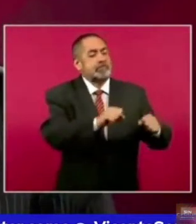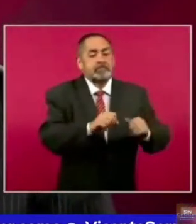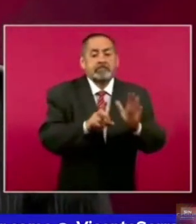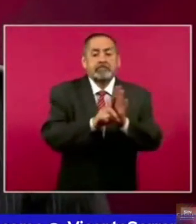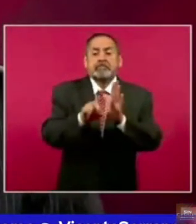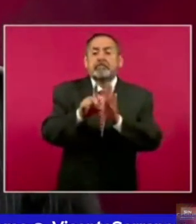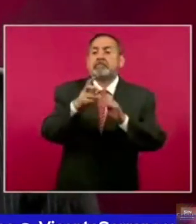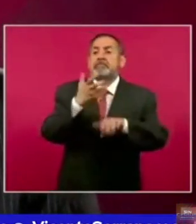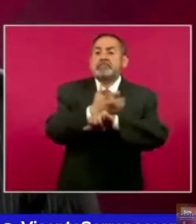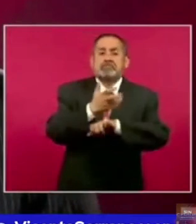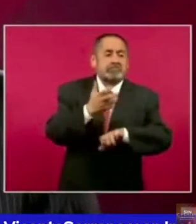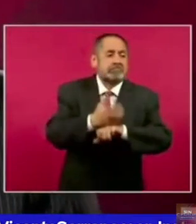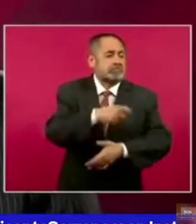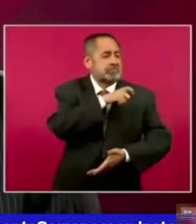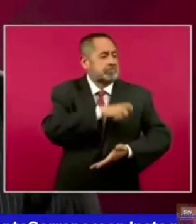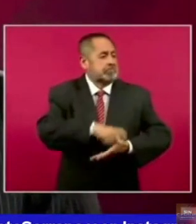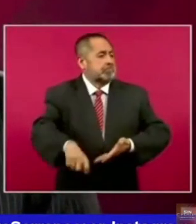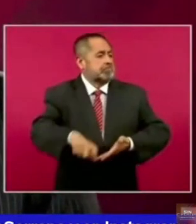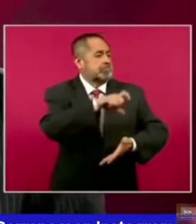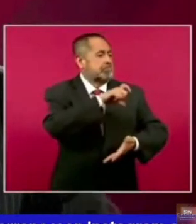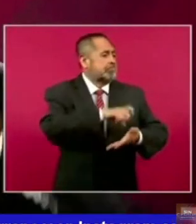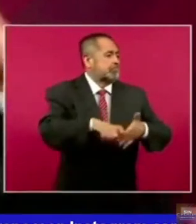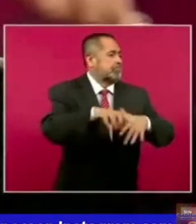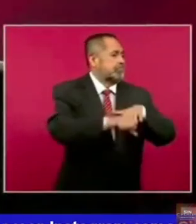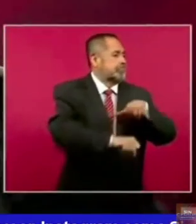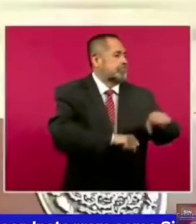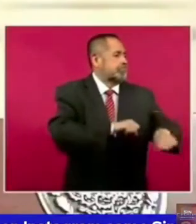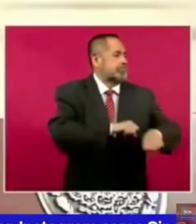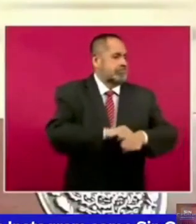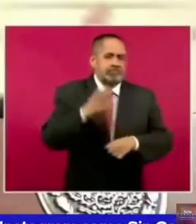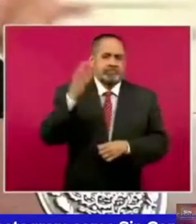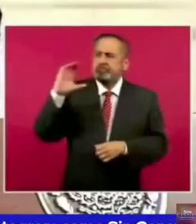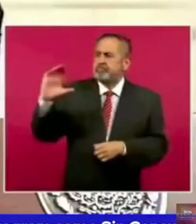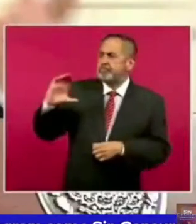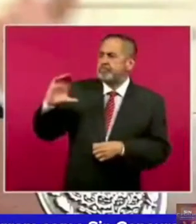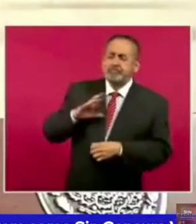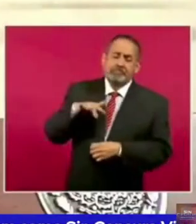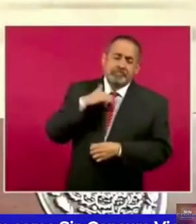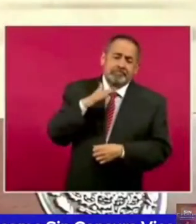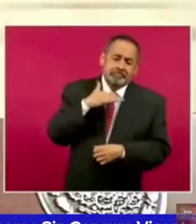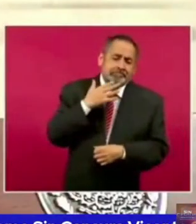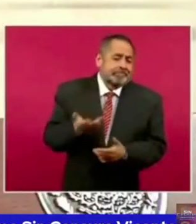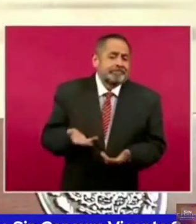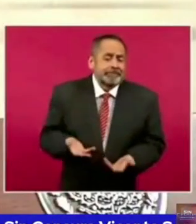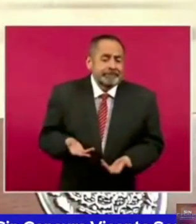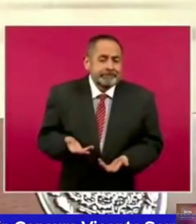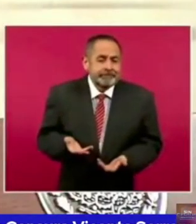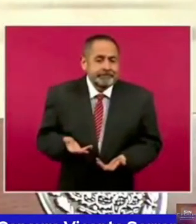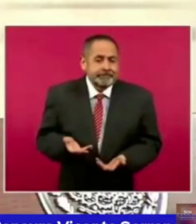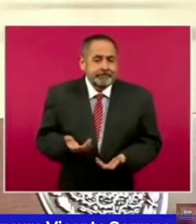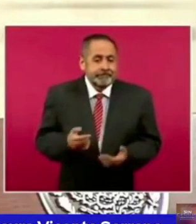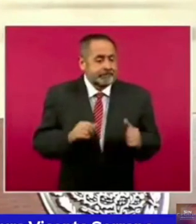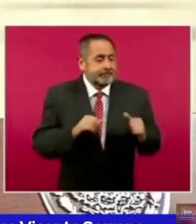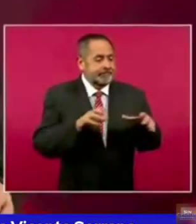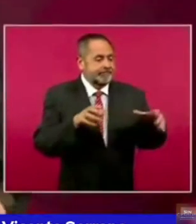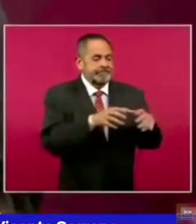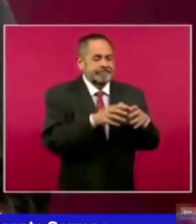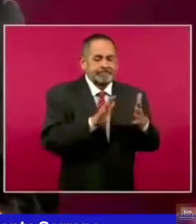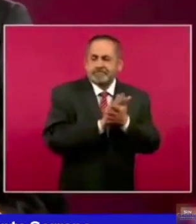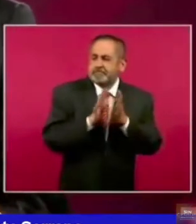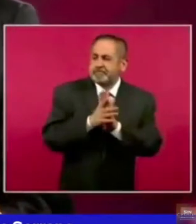departamentos en Estados Unidos. Entonces es una gran corrupción porque era una asociación